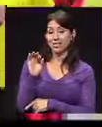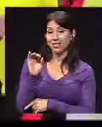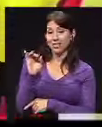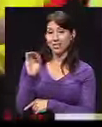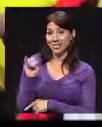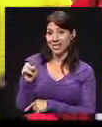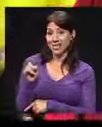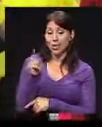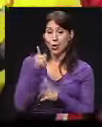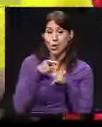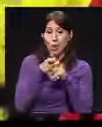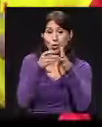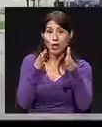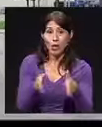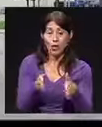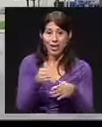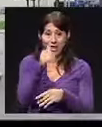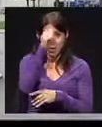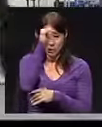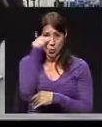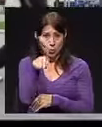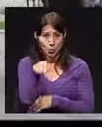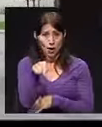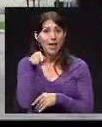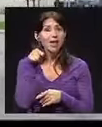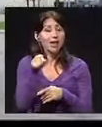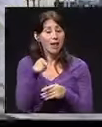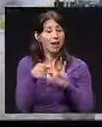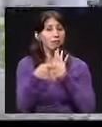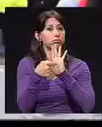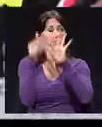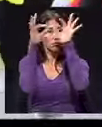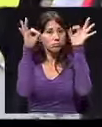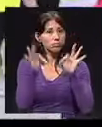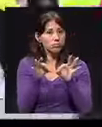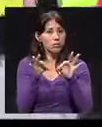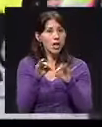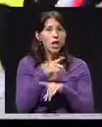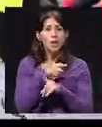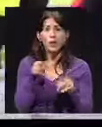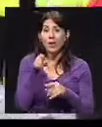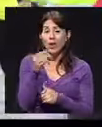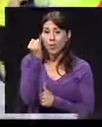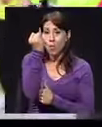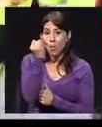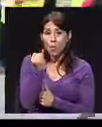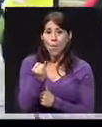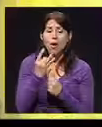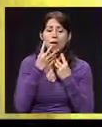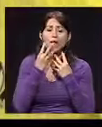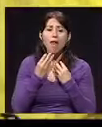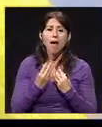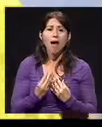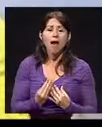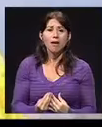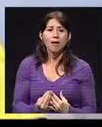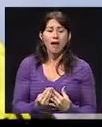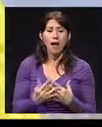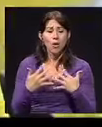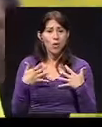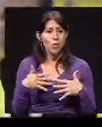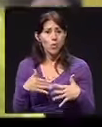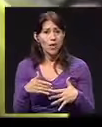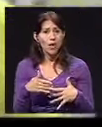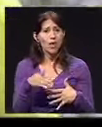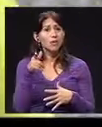Fawaja Singh es un corredor de maratones hindú que ha destacado en este ámbito. Y más allá de llamar la atención por su delgada contextura, su larga barba y su